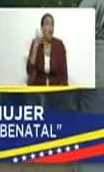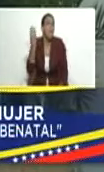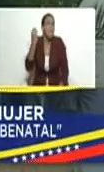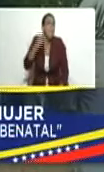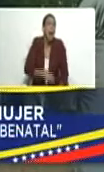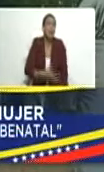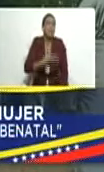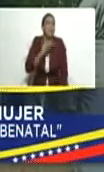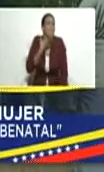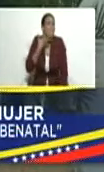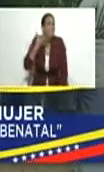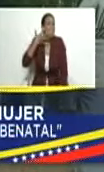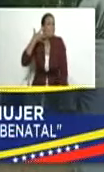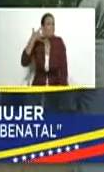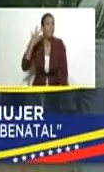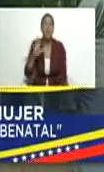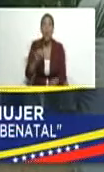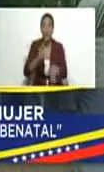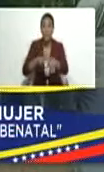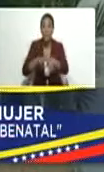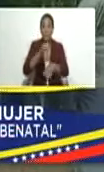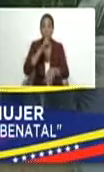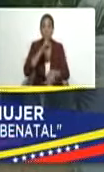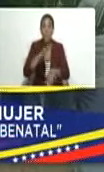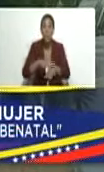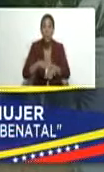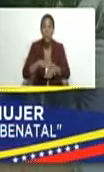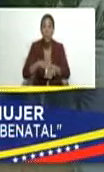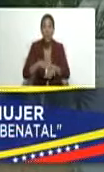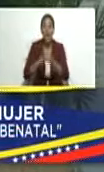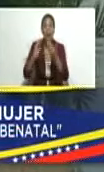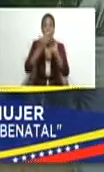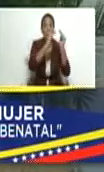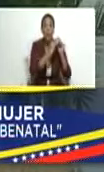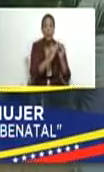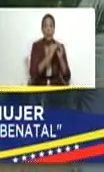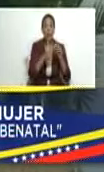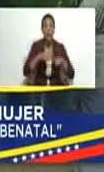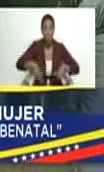siento de dar una noticia a nuestra comunidad.